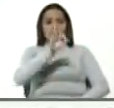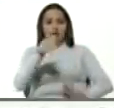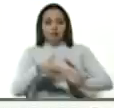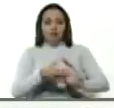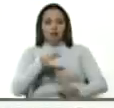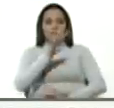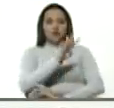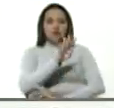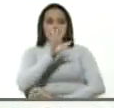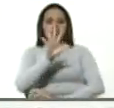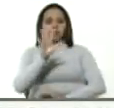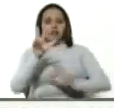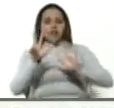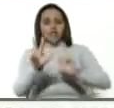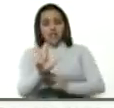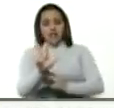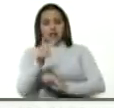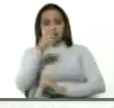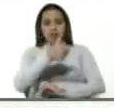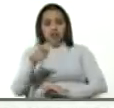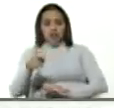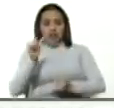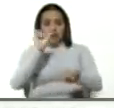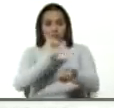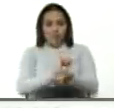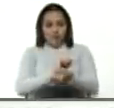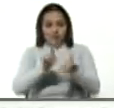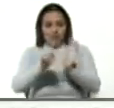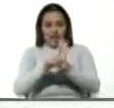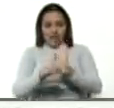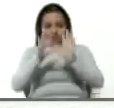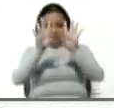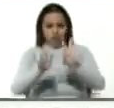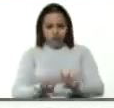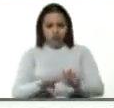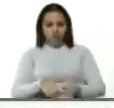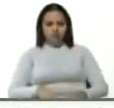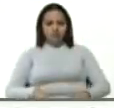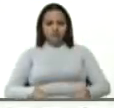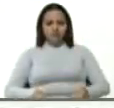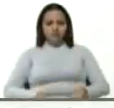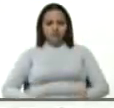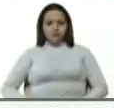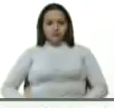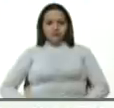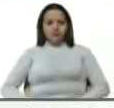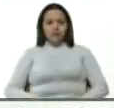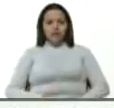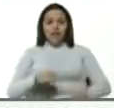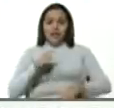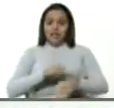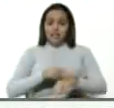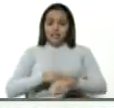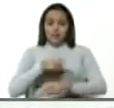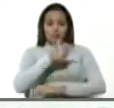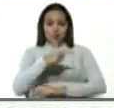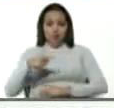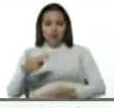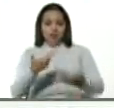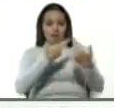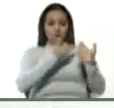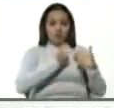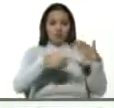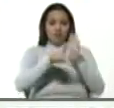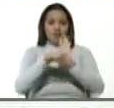3.453 sentencias condenatorias. En este lapso, las autoridades venezolanas